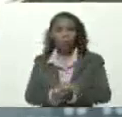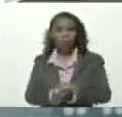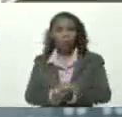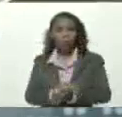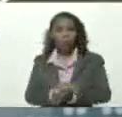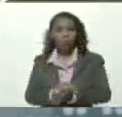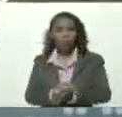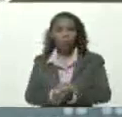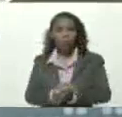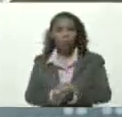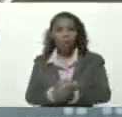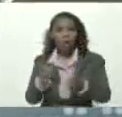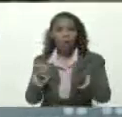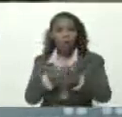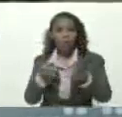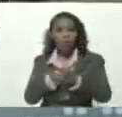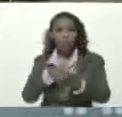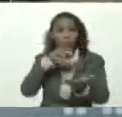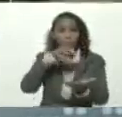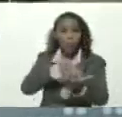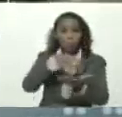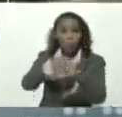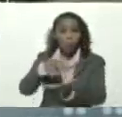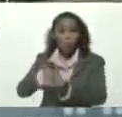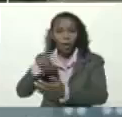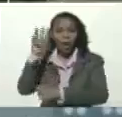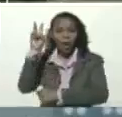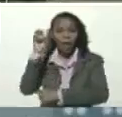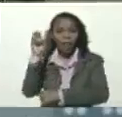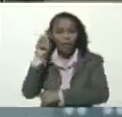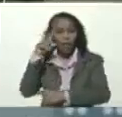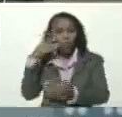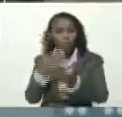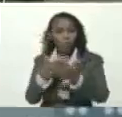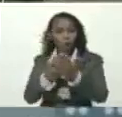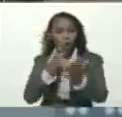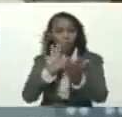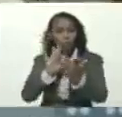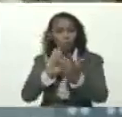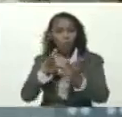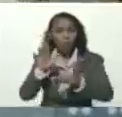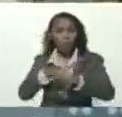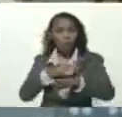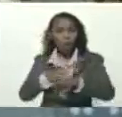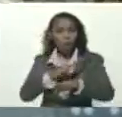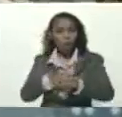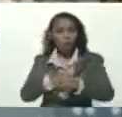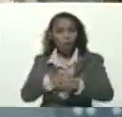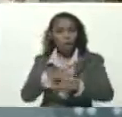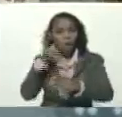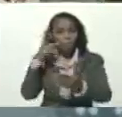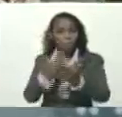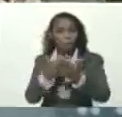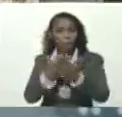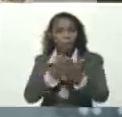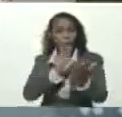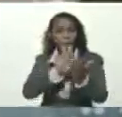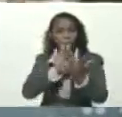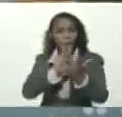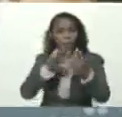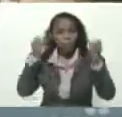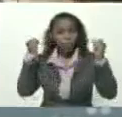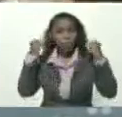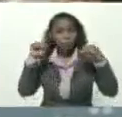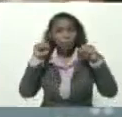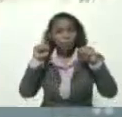En las juntas regionales, el viernes, las pruebas de conectividad, perdón, el jueves, las pruebas de conectividad,